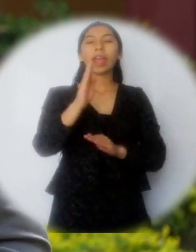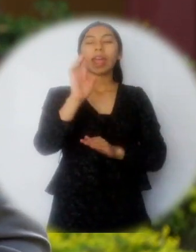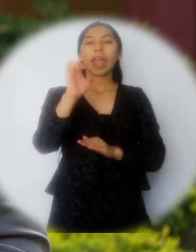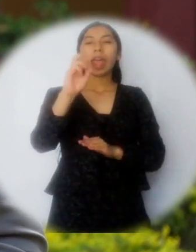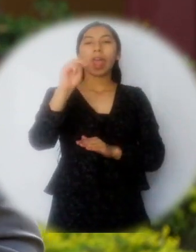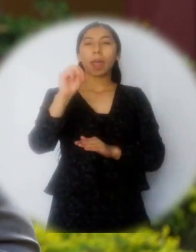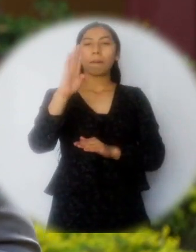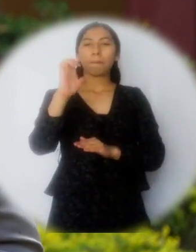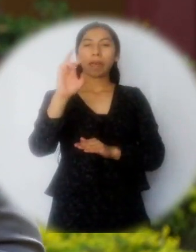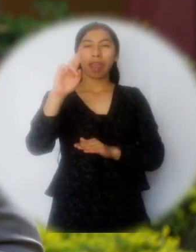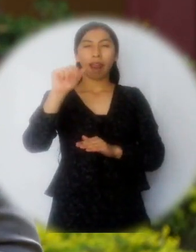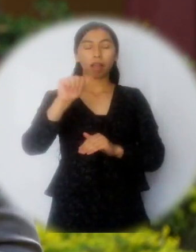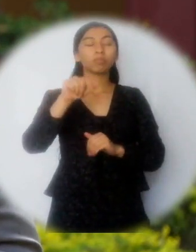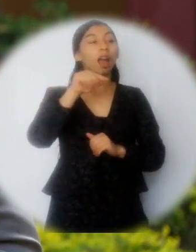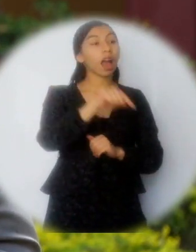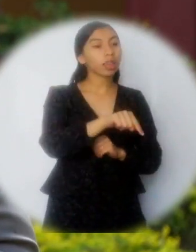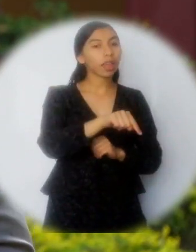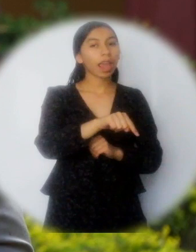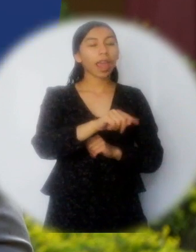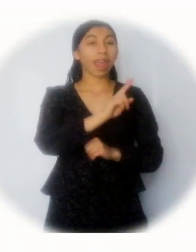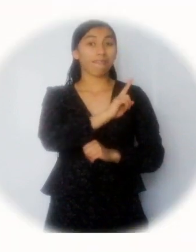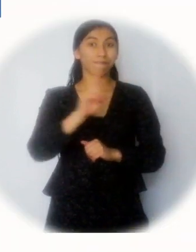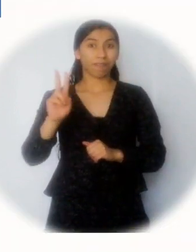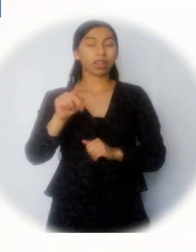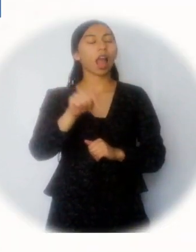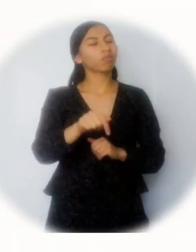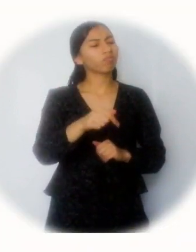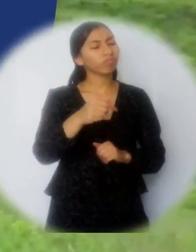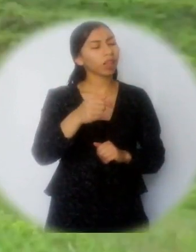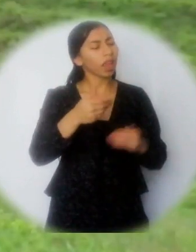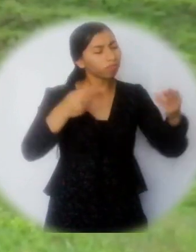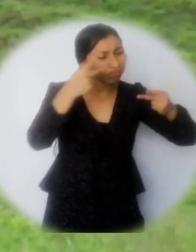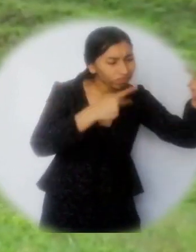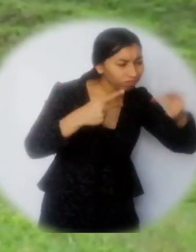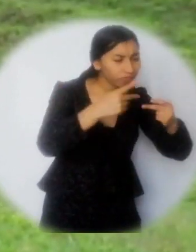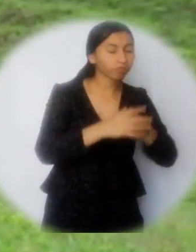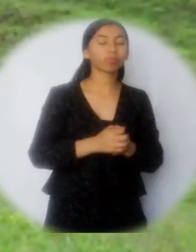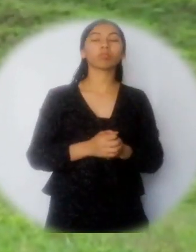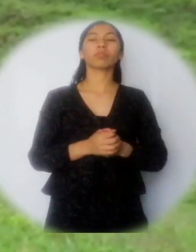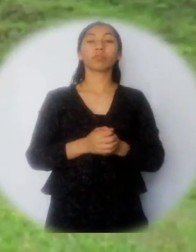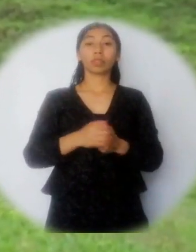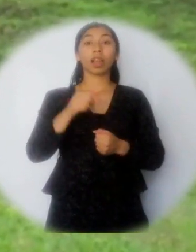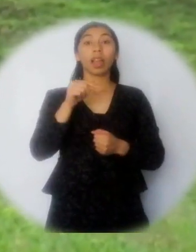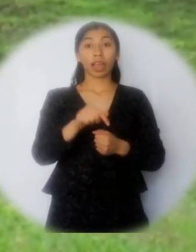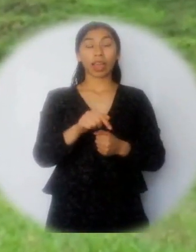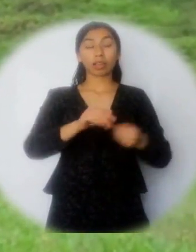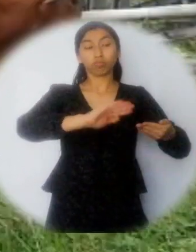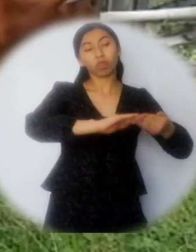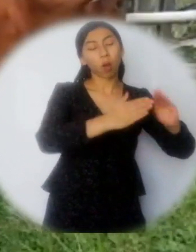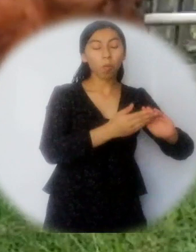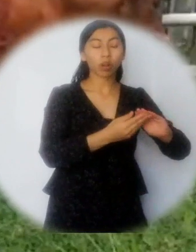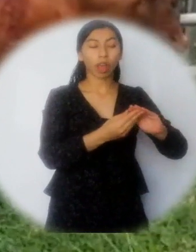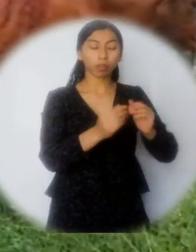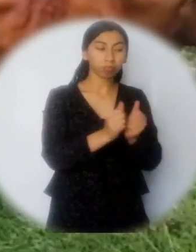Cauca, donde se solicitó la reubicación de esta comunidad. La Unidad para las Víctimas estuvo con la comunidad del resguardo